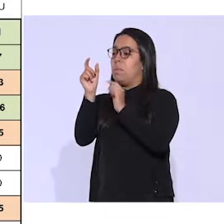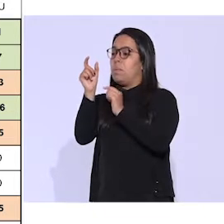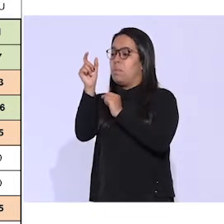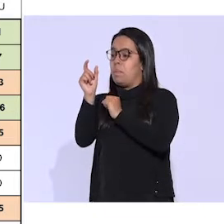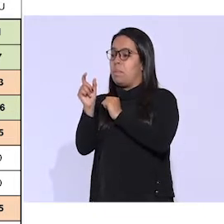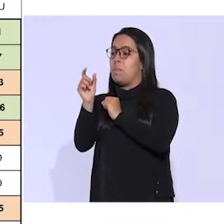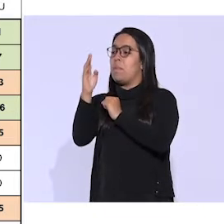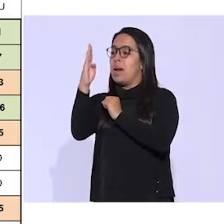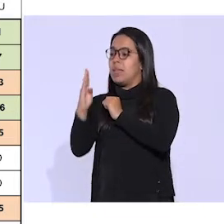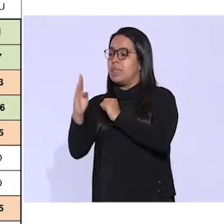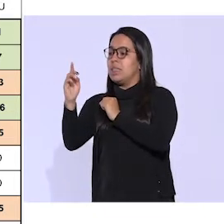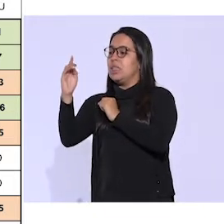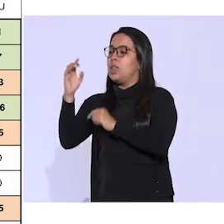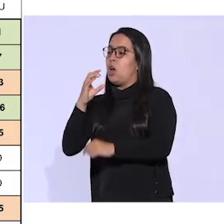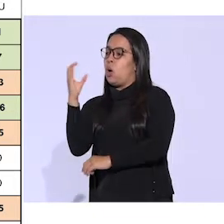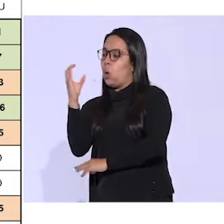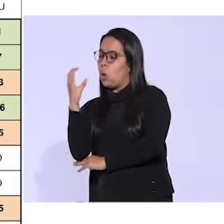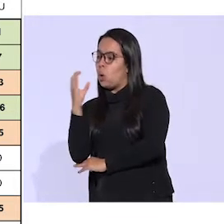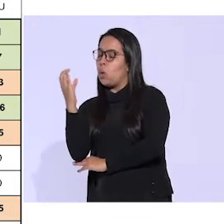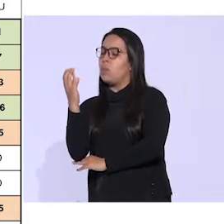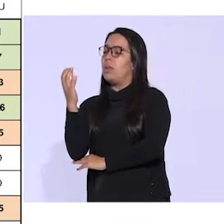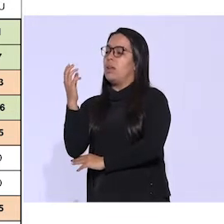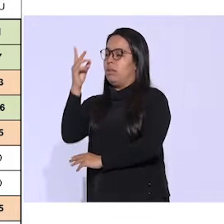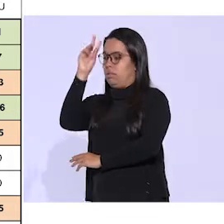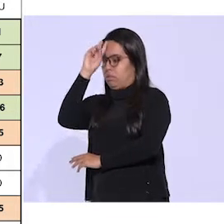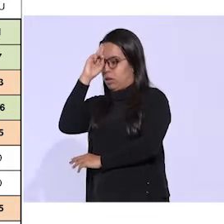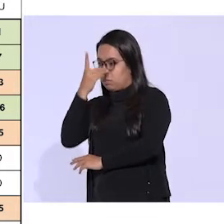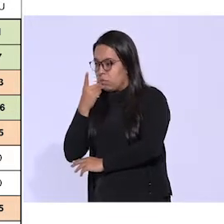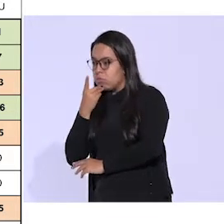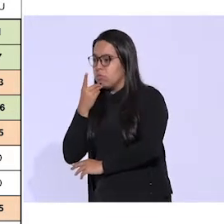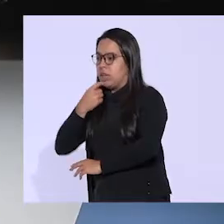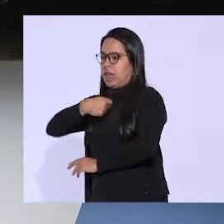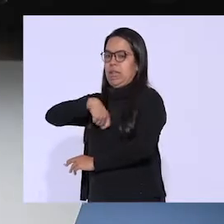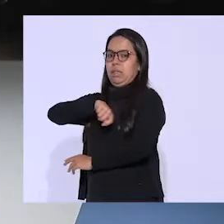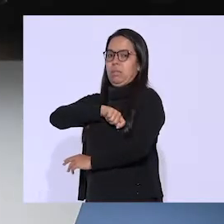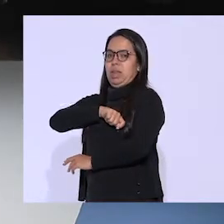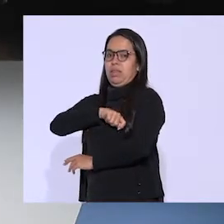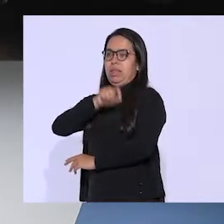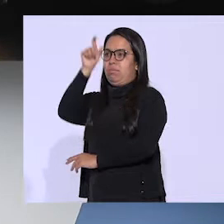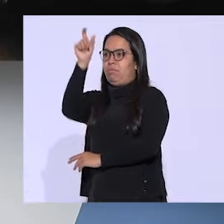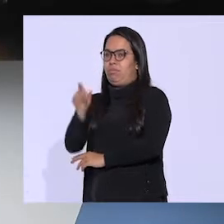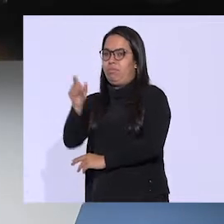y España. No hay ninguno de los otros tres que hemos metido para comparar.